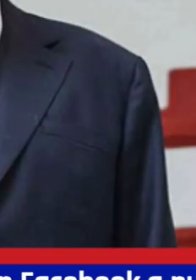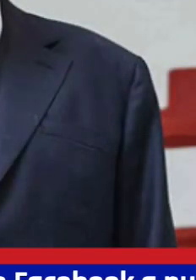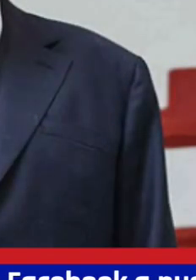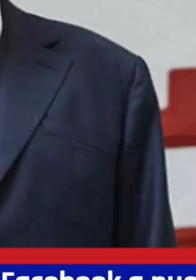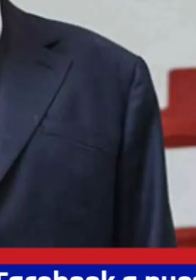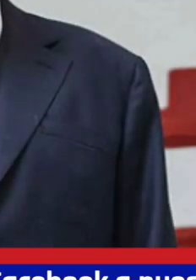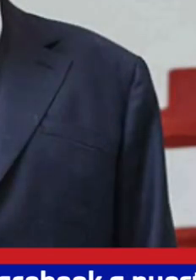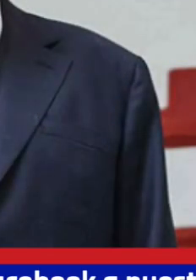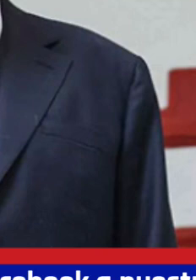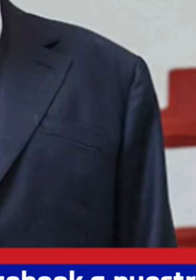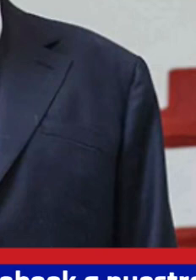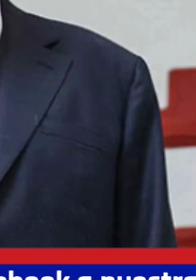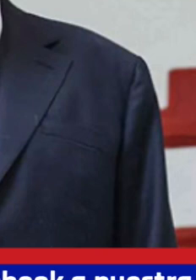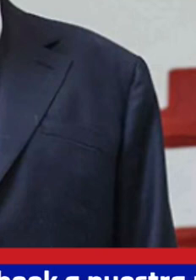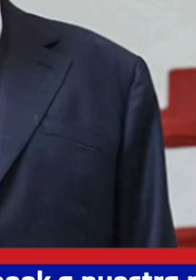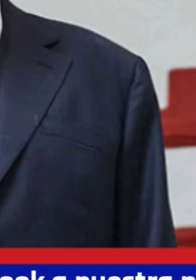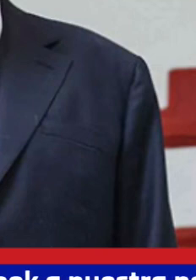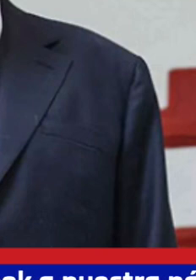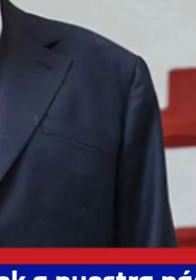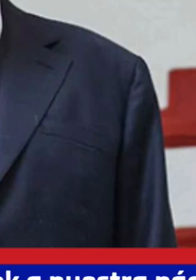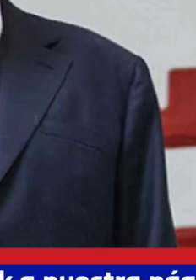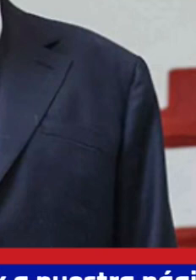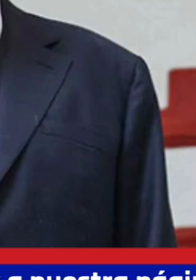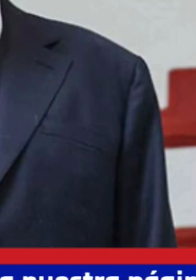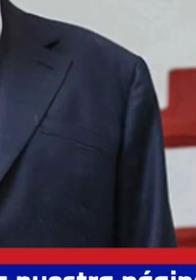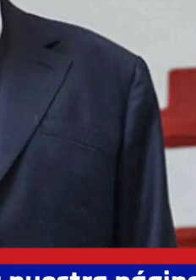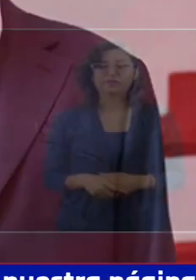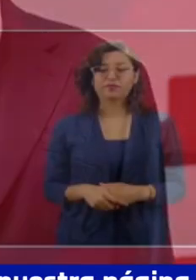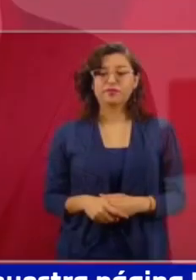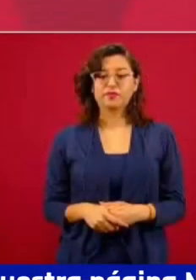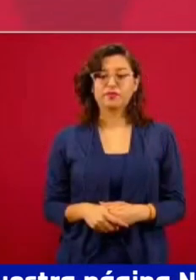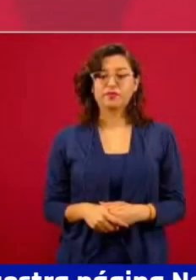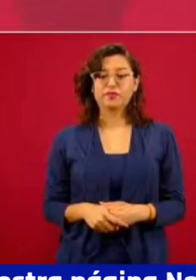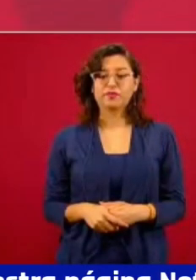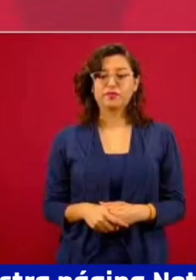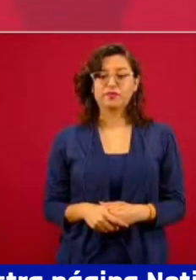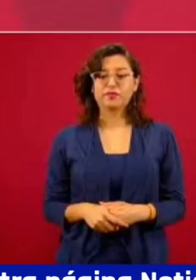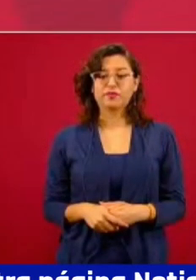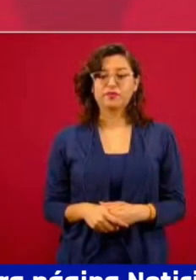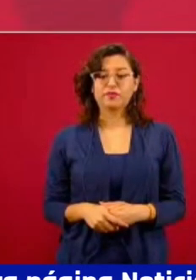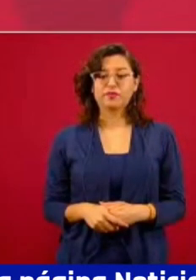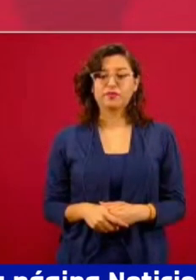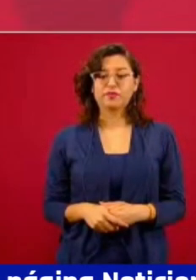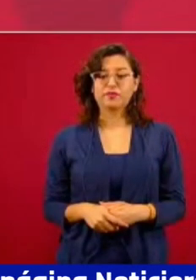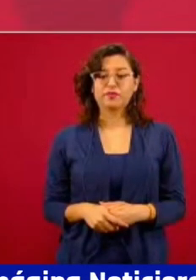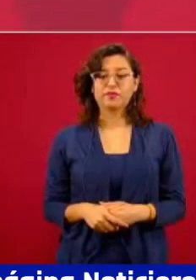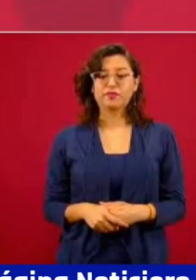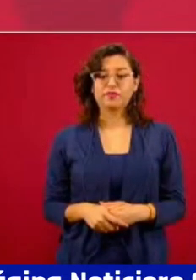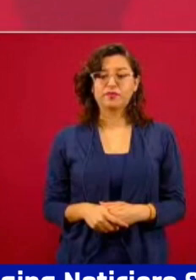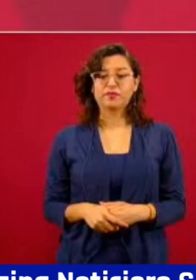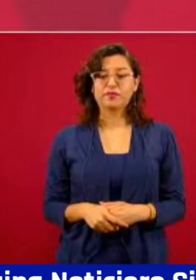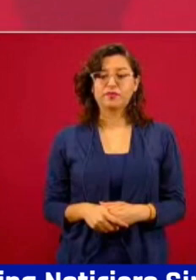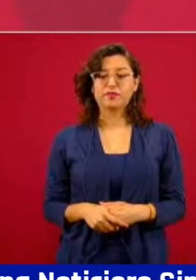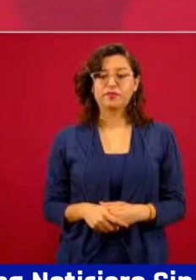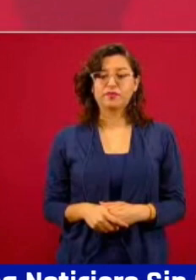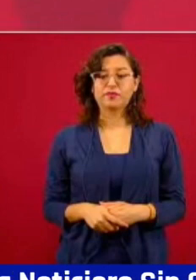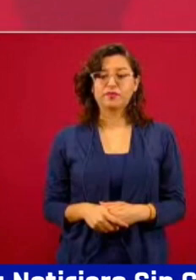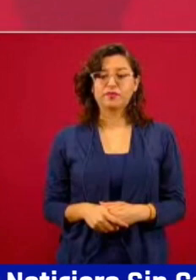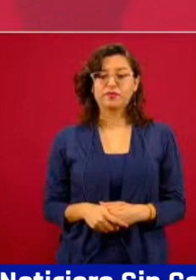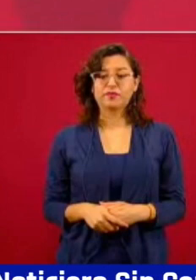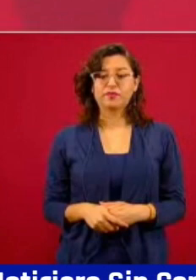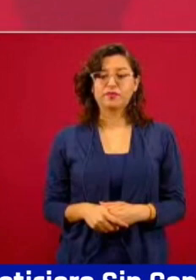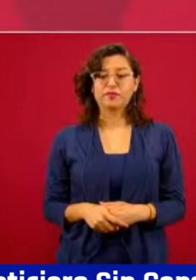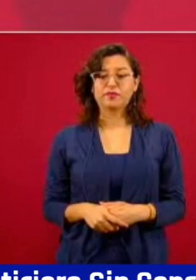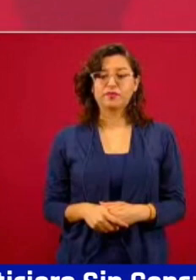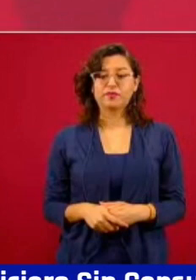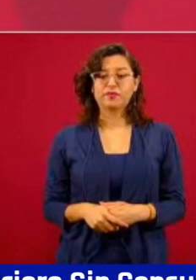tipo de cabildeo político en el Senado para apuntalar a Scherer? Que no se haga la víctima, eso es ser hipócrita,